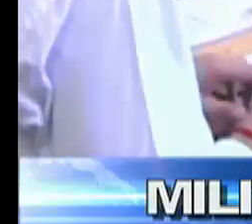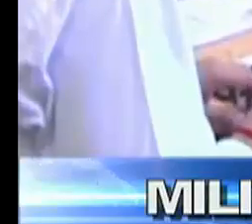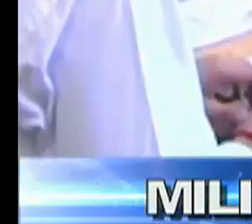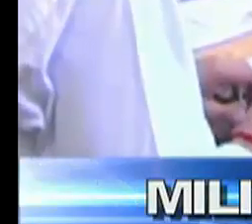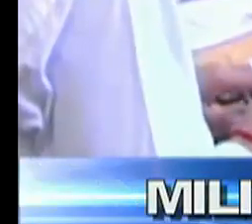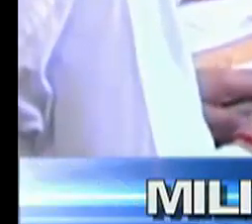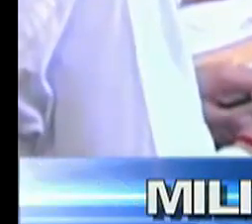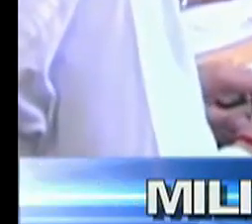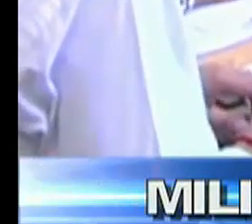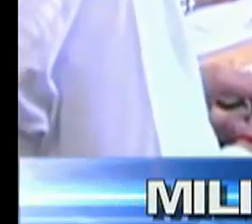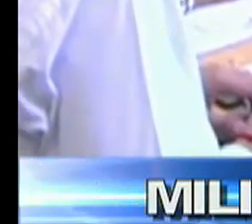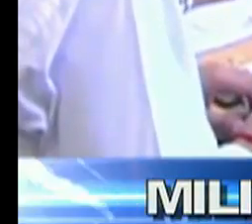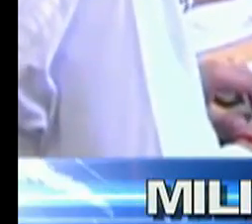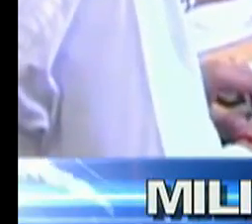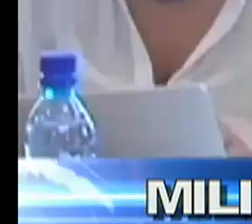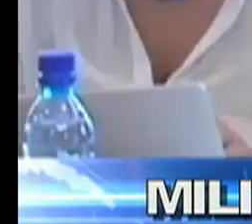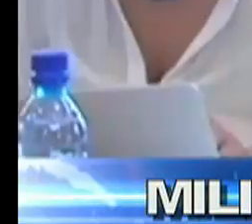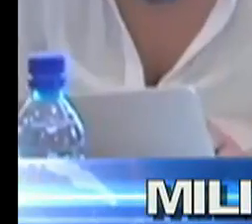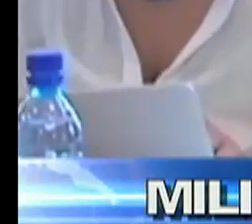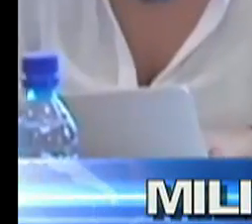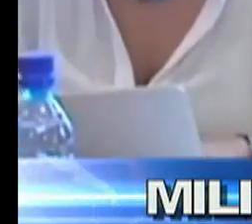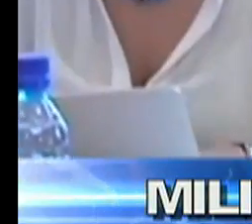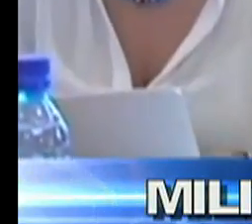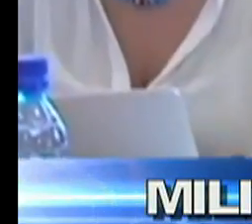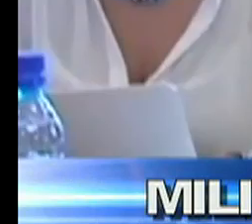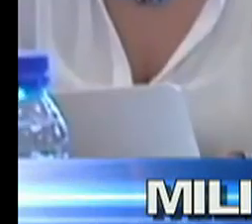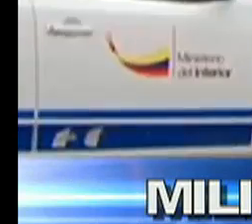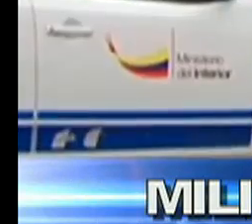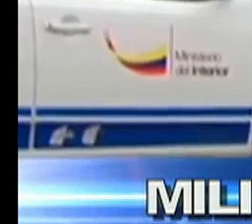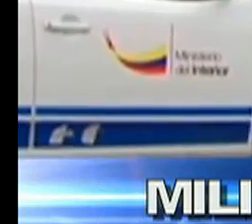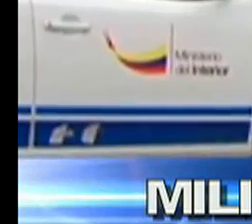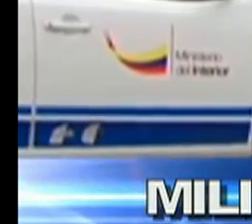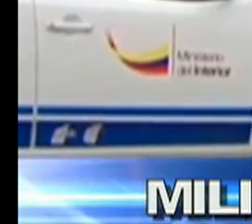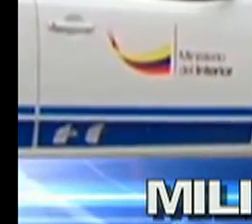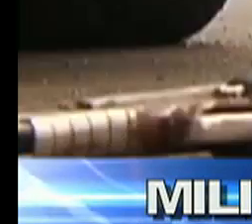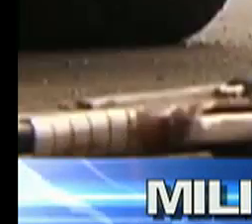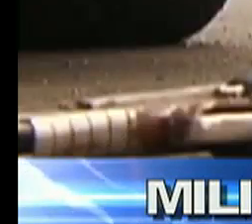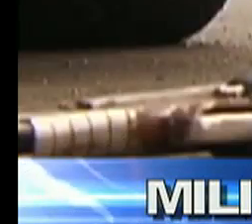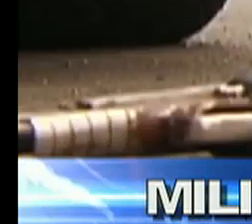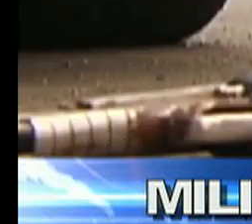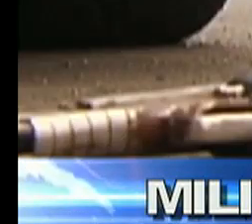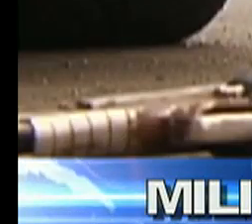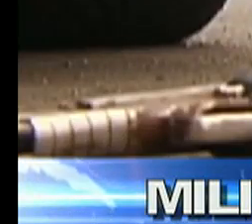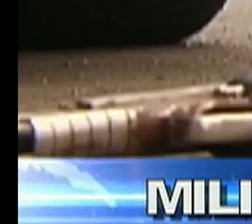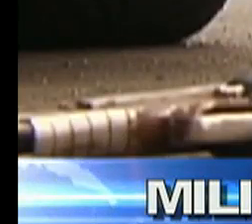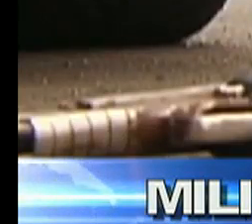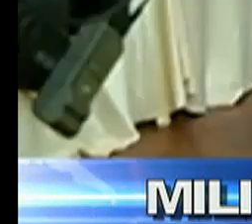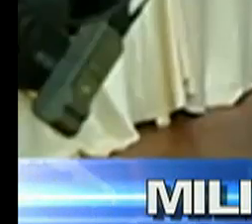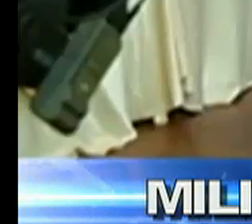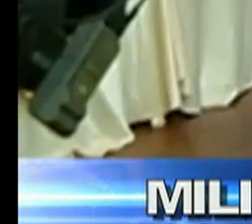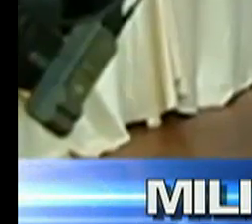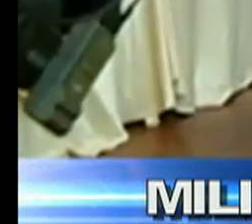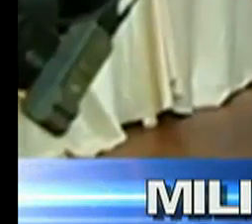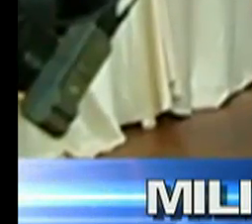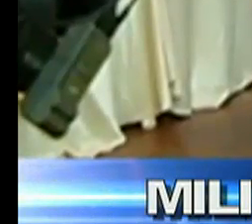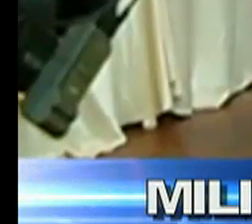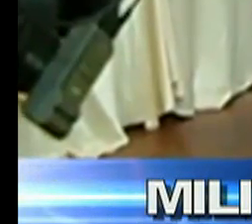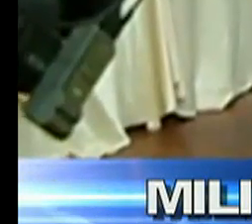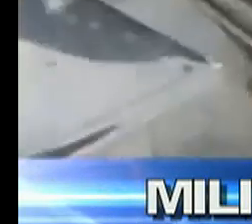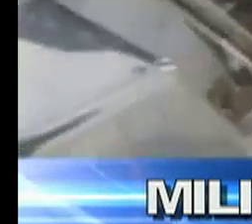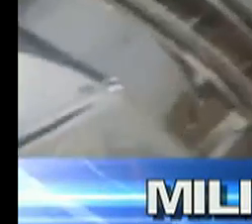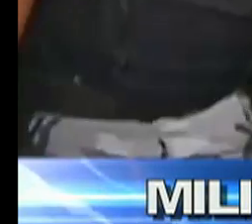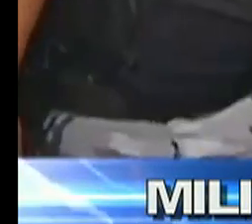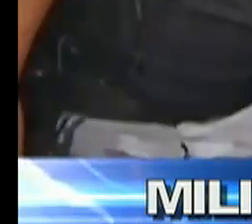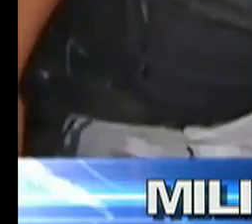Las Fuerzas Armadas saldrán a las calles a patrullar para apoyar la labor policial. Así